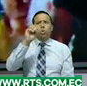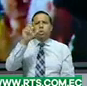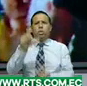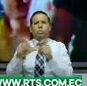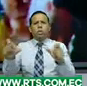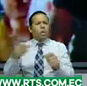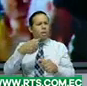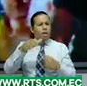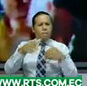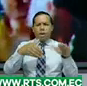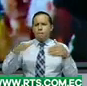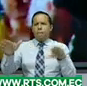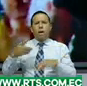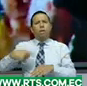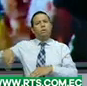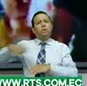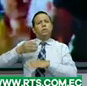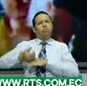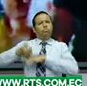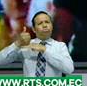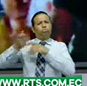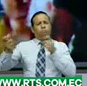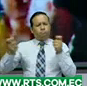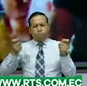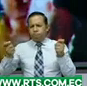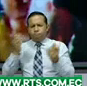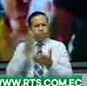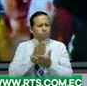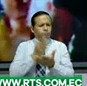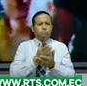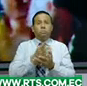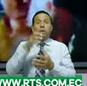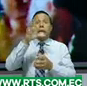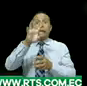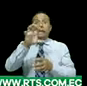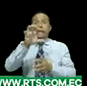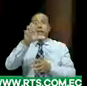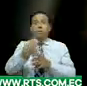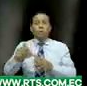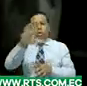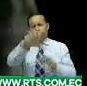control en este cantón, que además dejaron 15 detenidos.